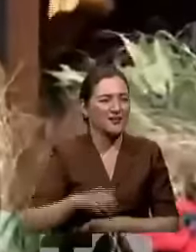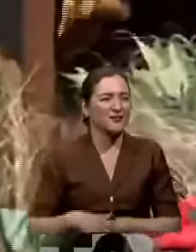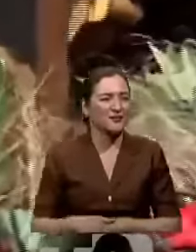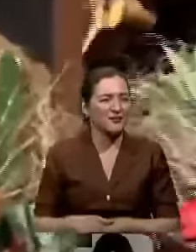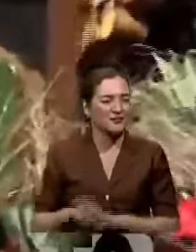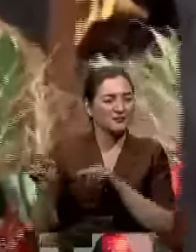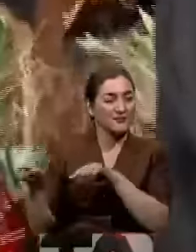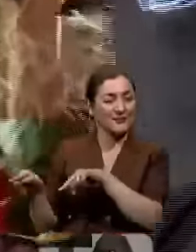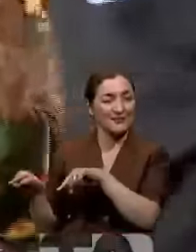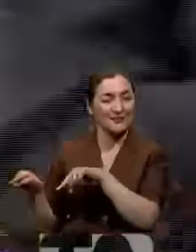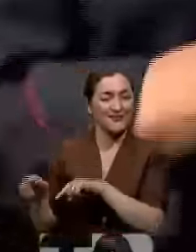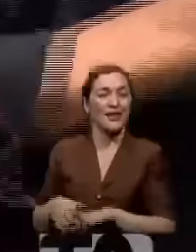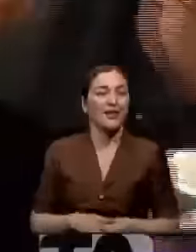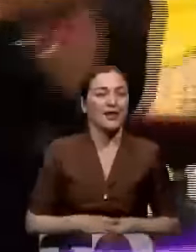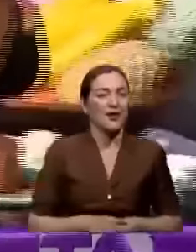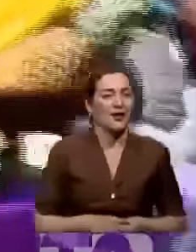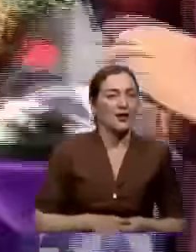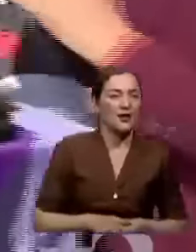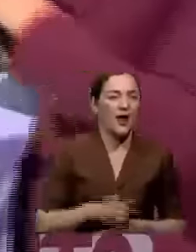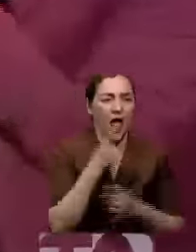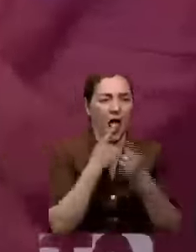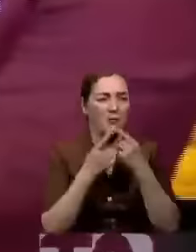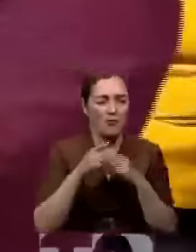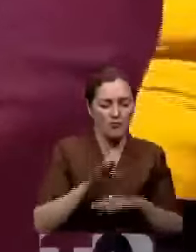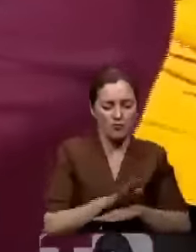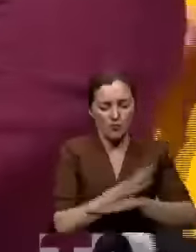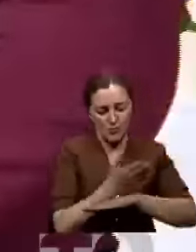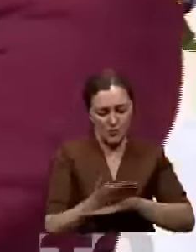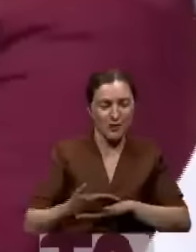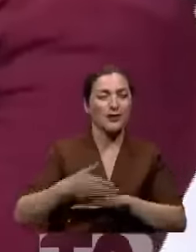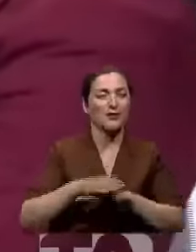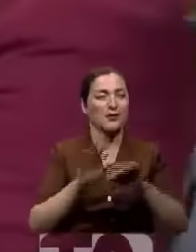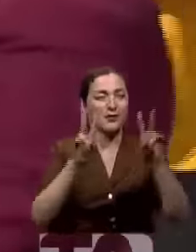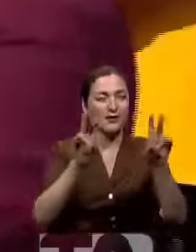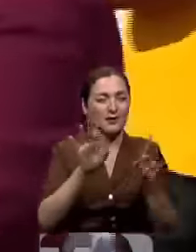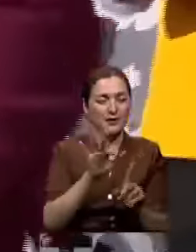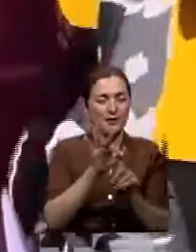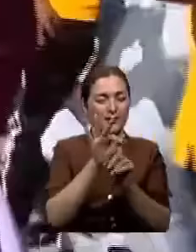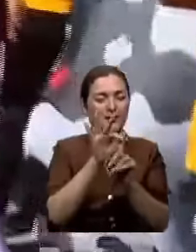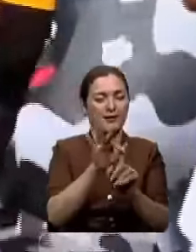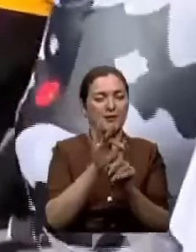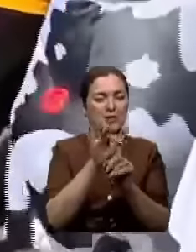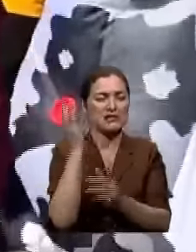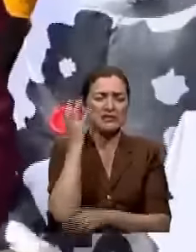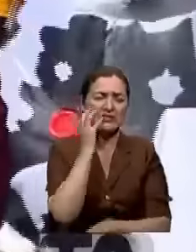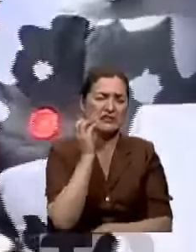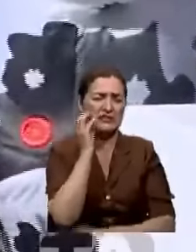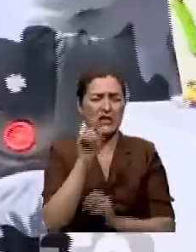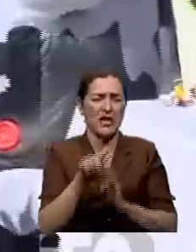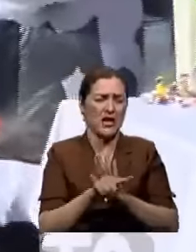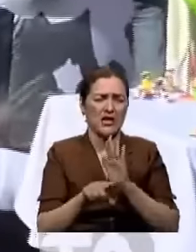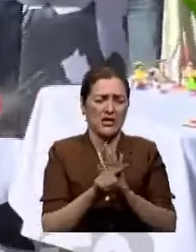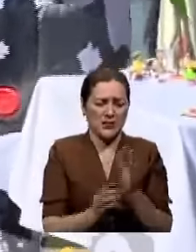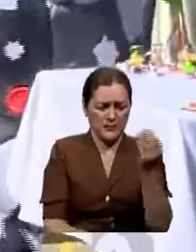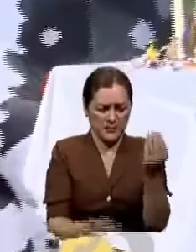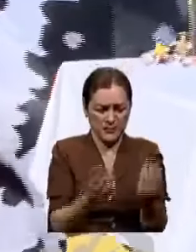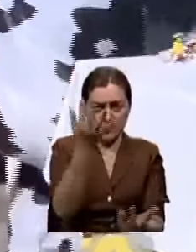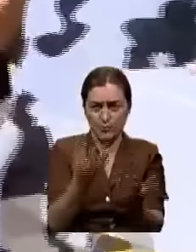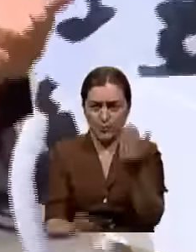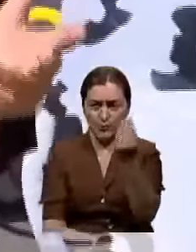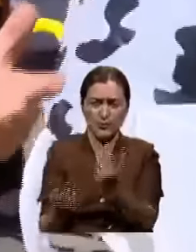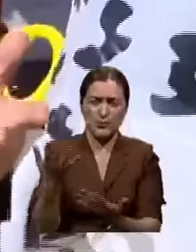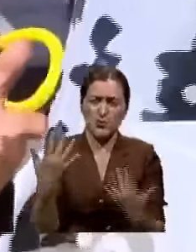Acá no solo hay sabor, hay música. Hay una temática muy especial por lo vivido, por lo que tuvo que